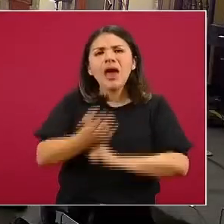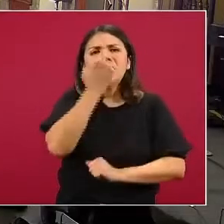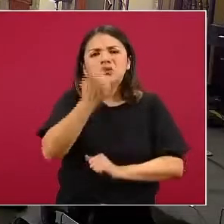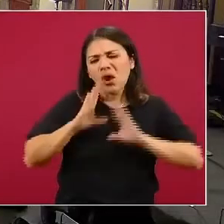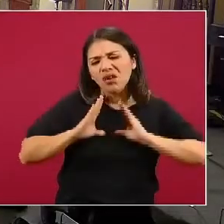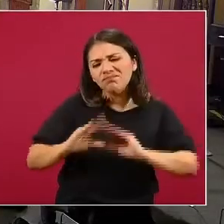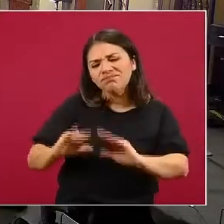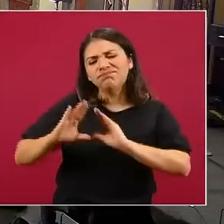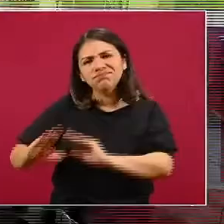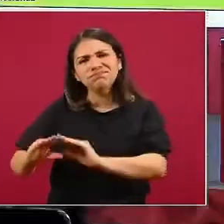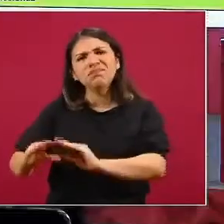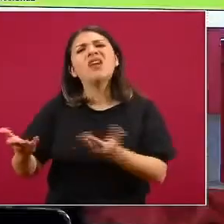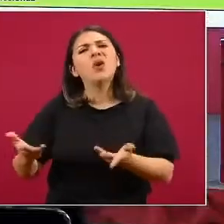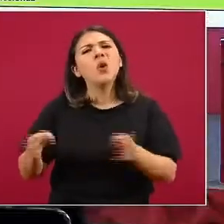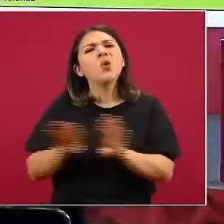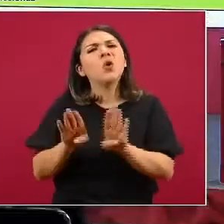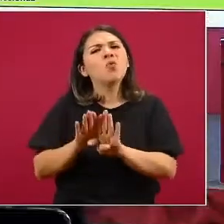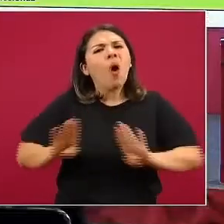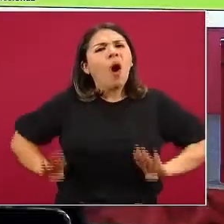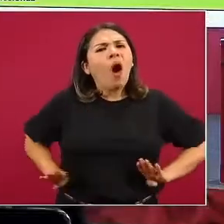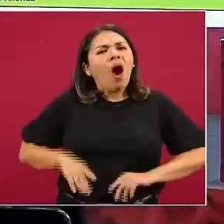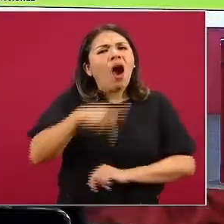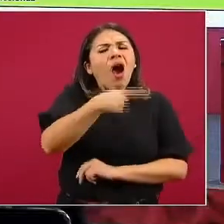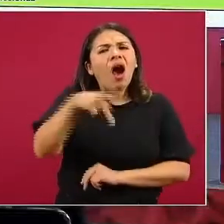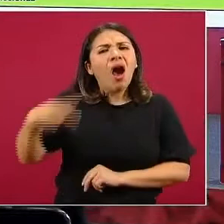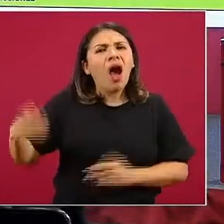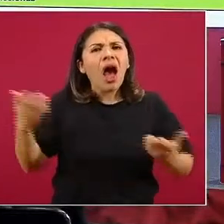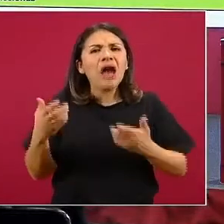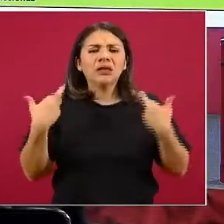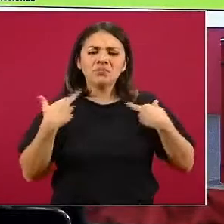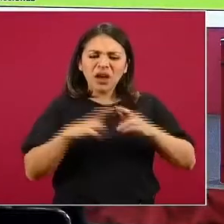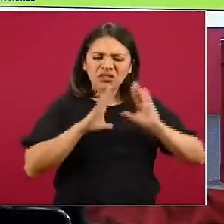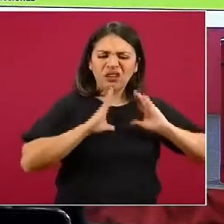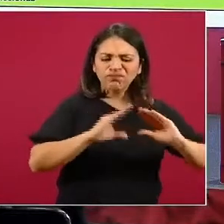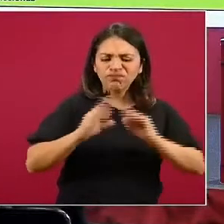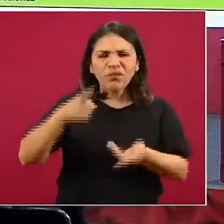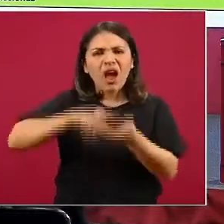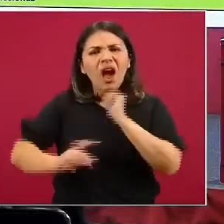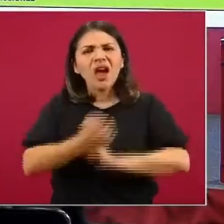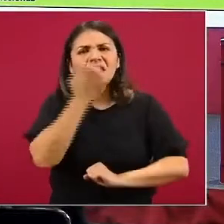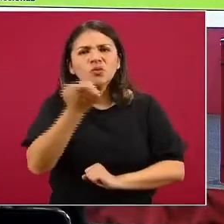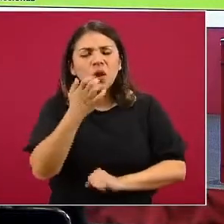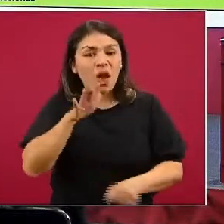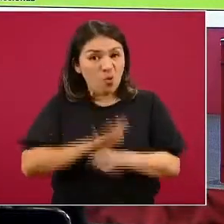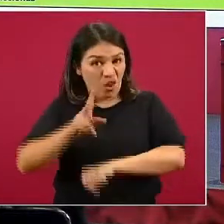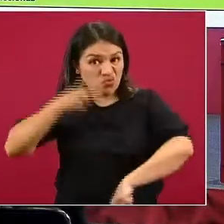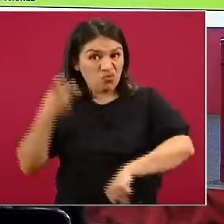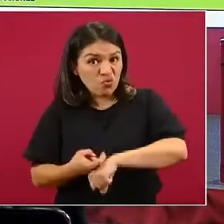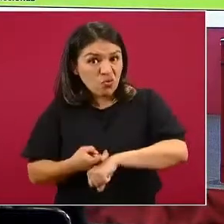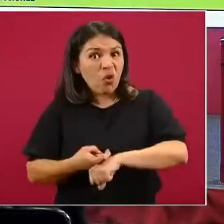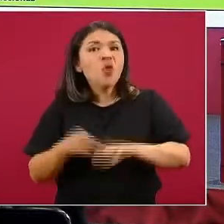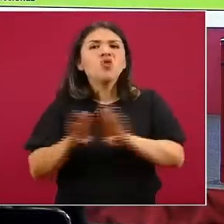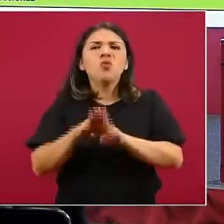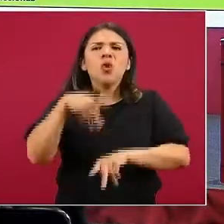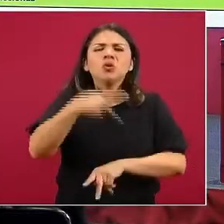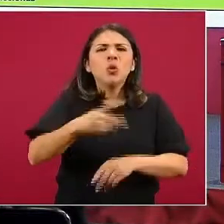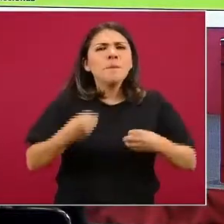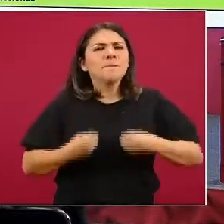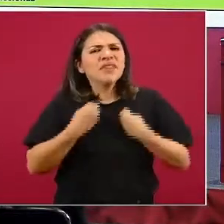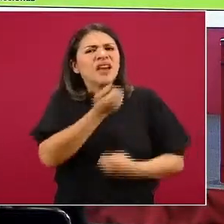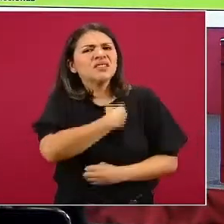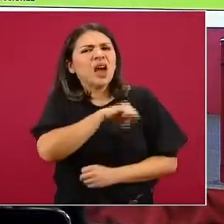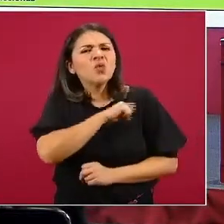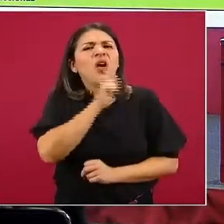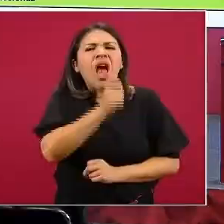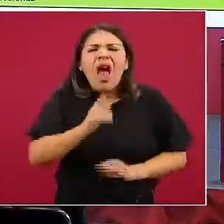escuelas, cuáles son los tipos de enseñanza que se están dando de las escuelas, la rigidez, el estilo de vida saludable. Por